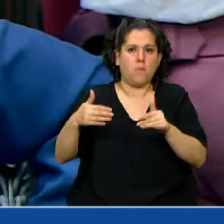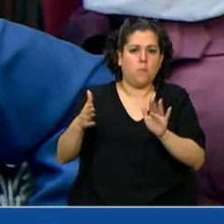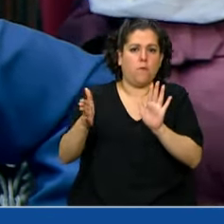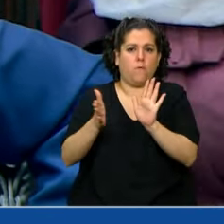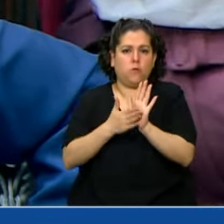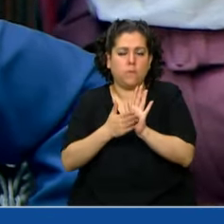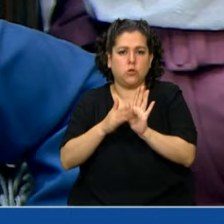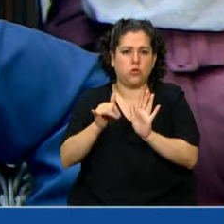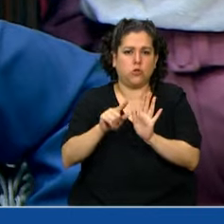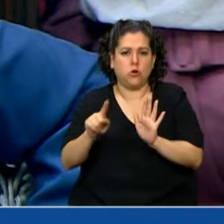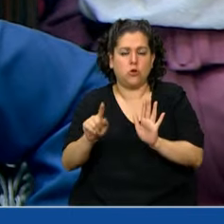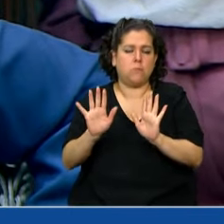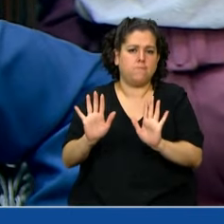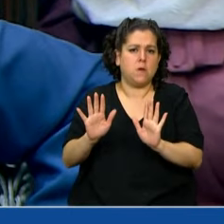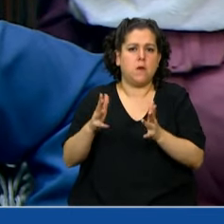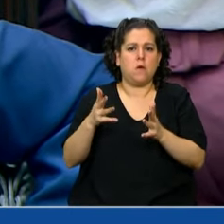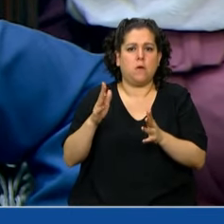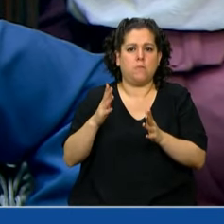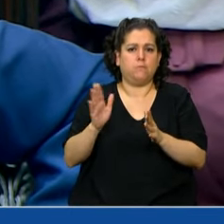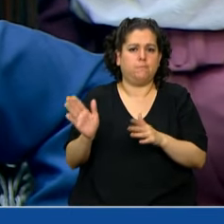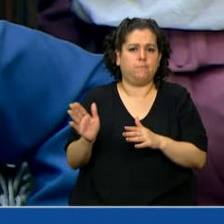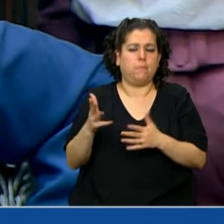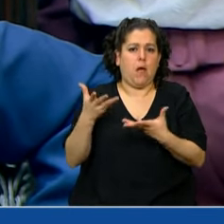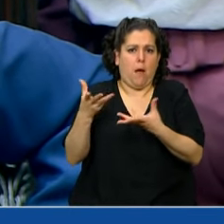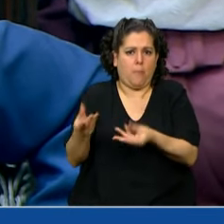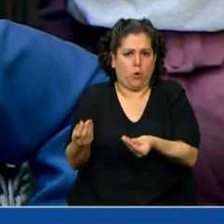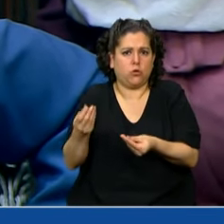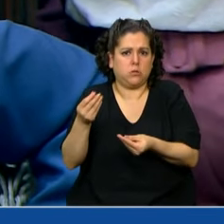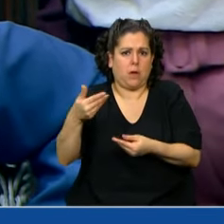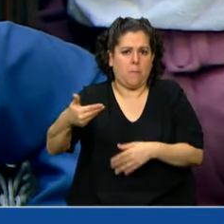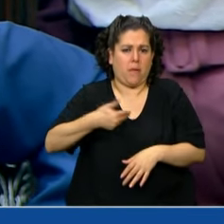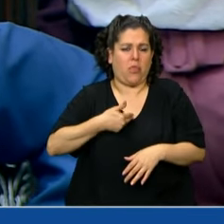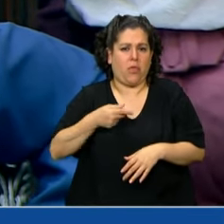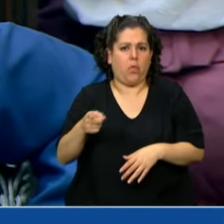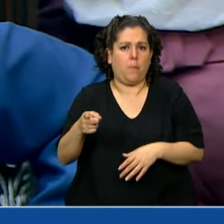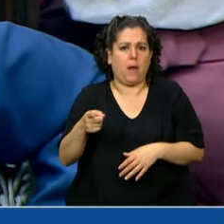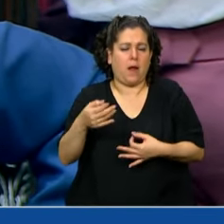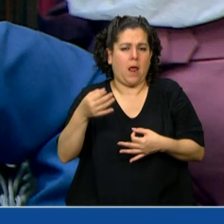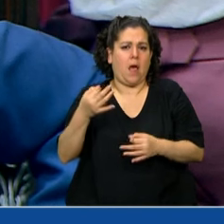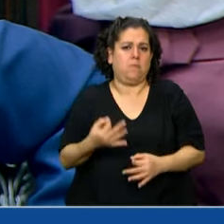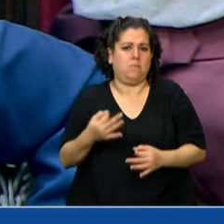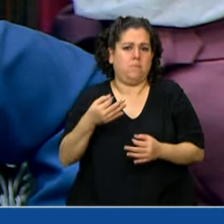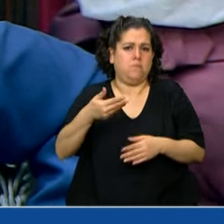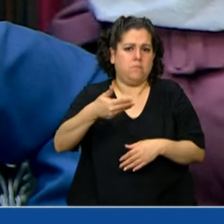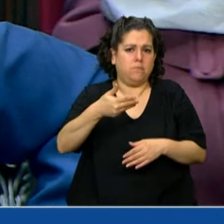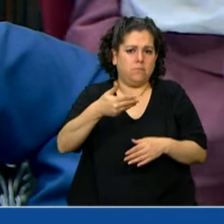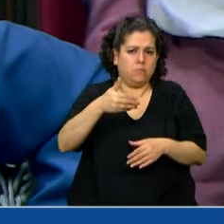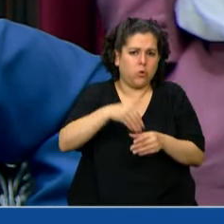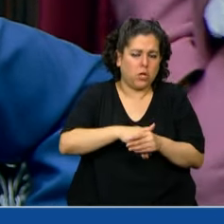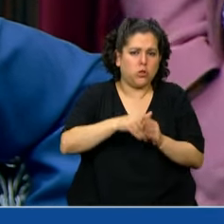no está suficientemente apoyada la moción a los efectos de que sea la votación nominal en